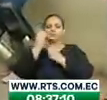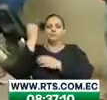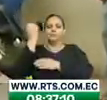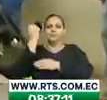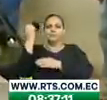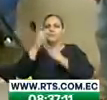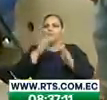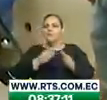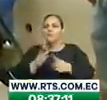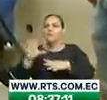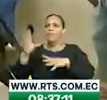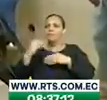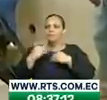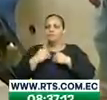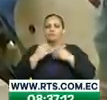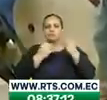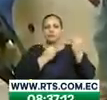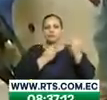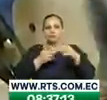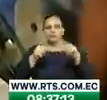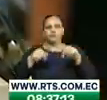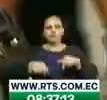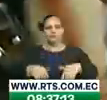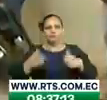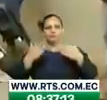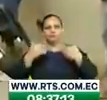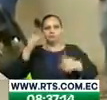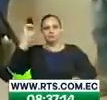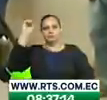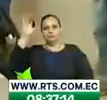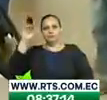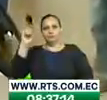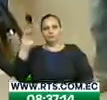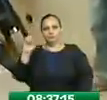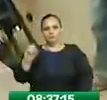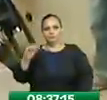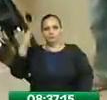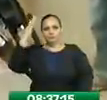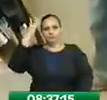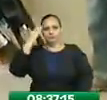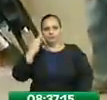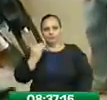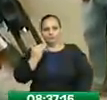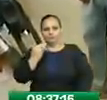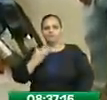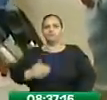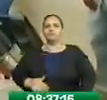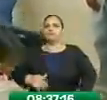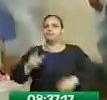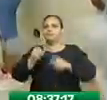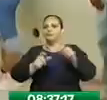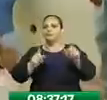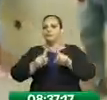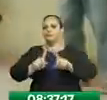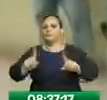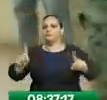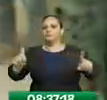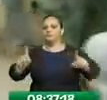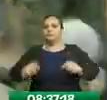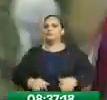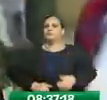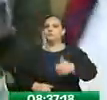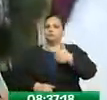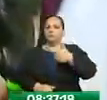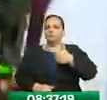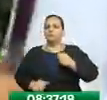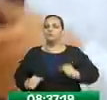de acuerdo a lo que estamos, del color amarillo, en lo que respecta justamente a la separación de la gente. Ahora le pregunto yo, mucha